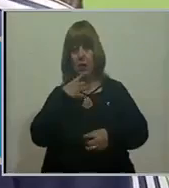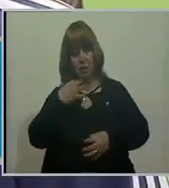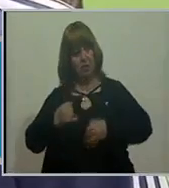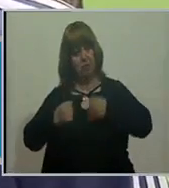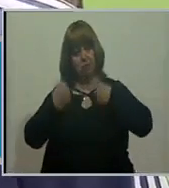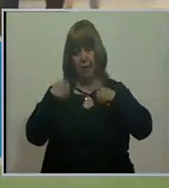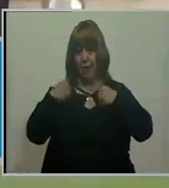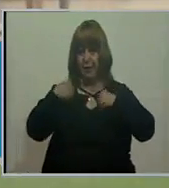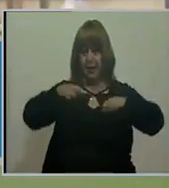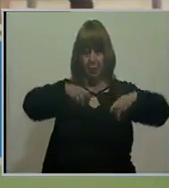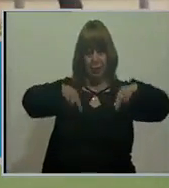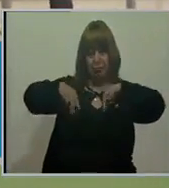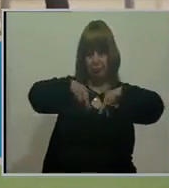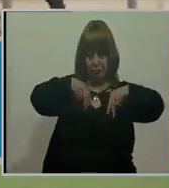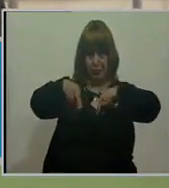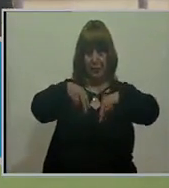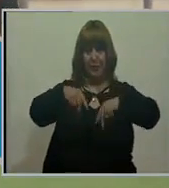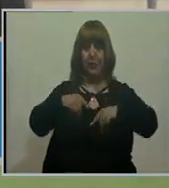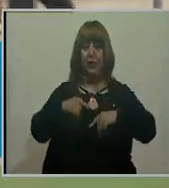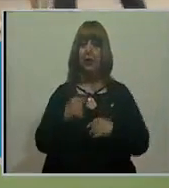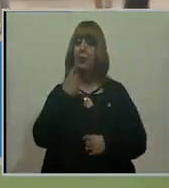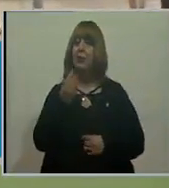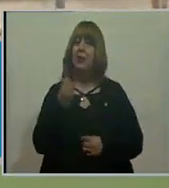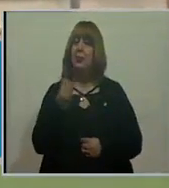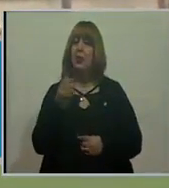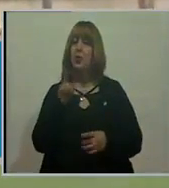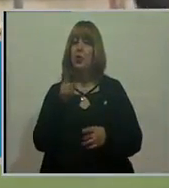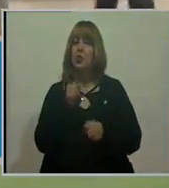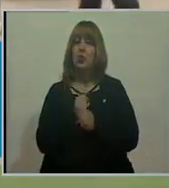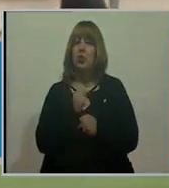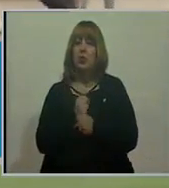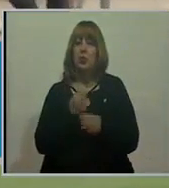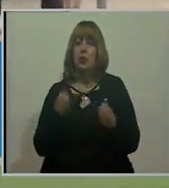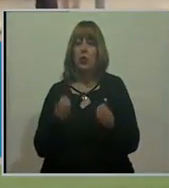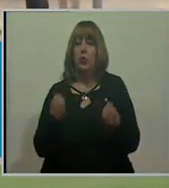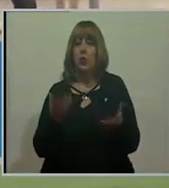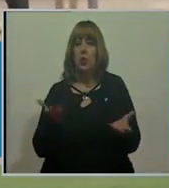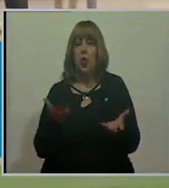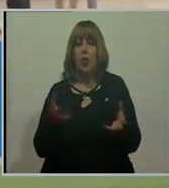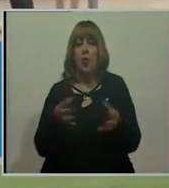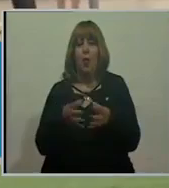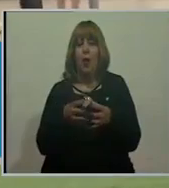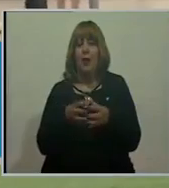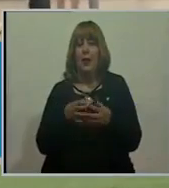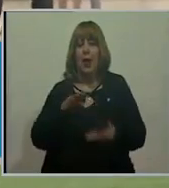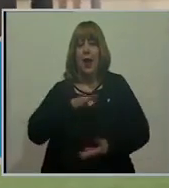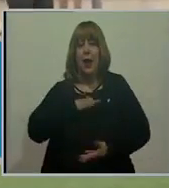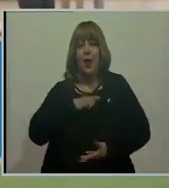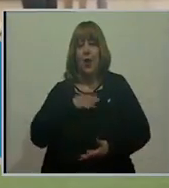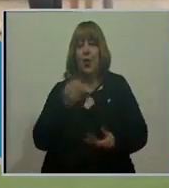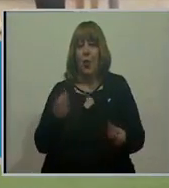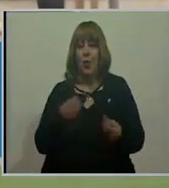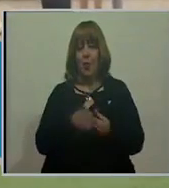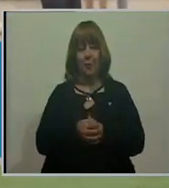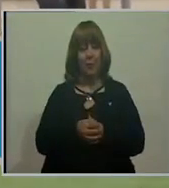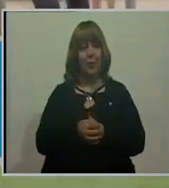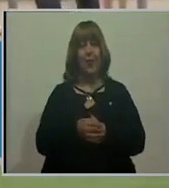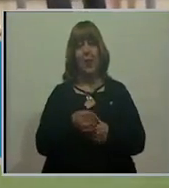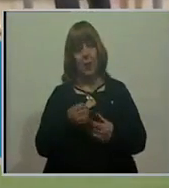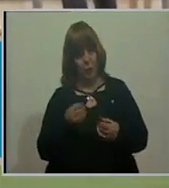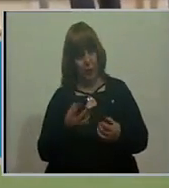una linda preparación. ¿Qué laburos hace Martín Tocali? ¿Qué le puedes explicar a la gente cómo trabaja el entrenador arquero con ustedes? Bueno, en lo